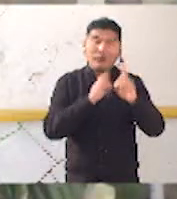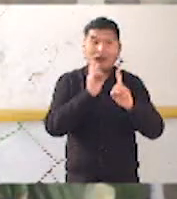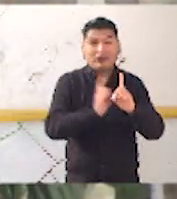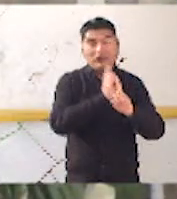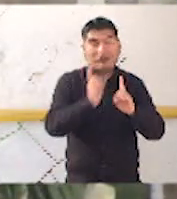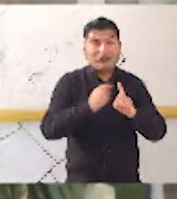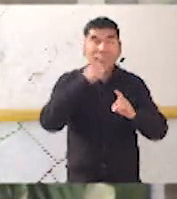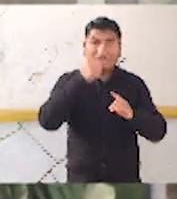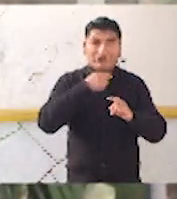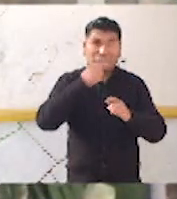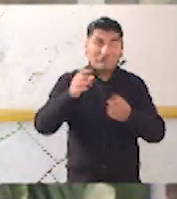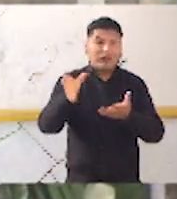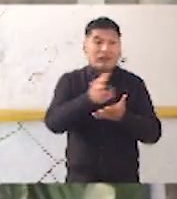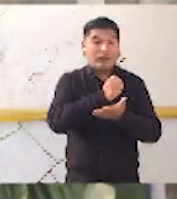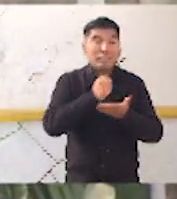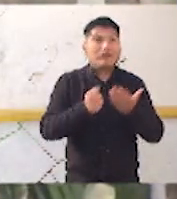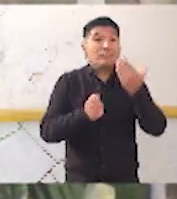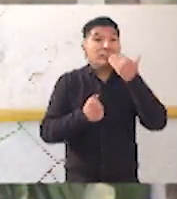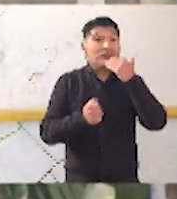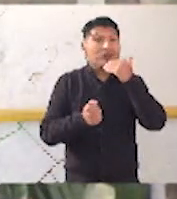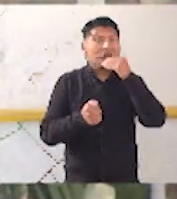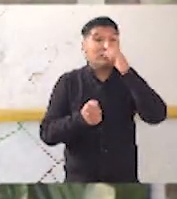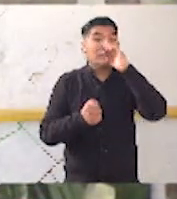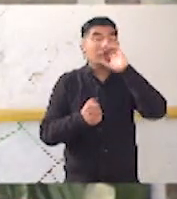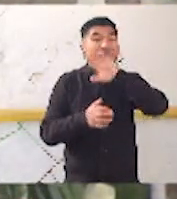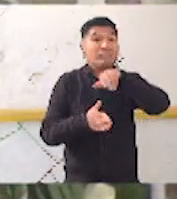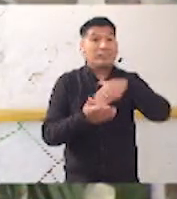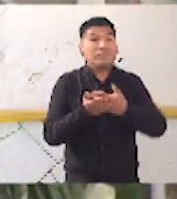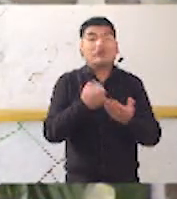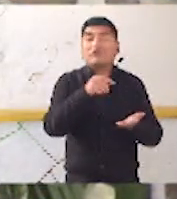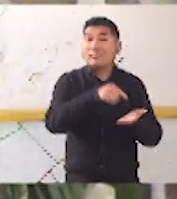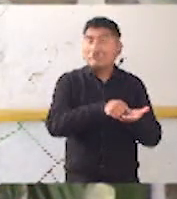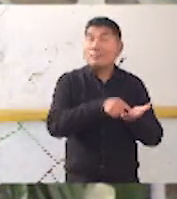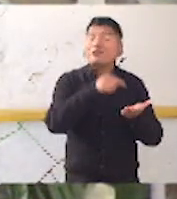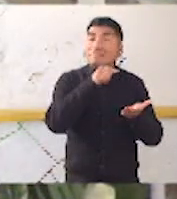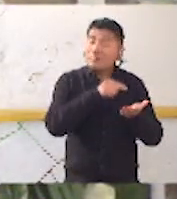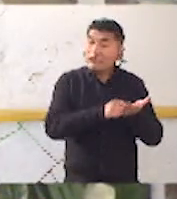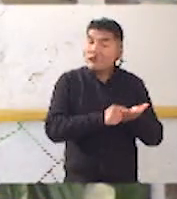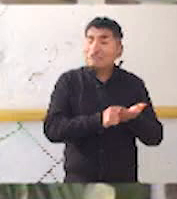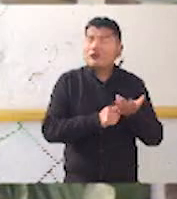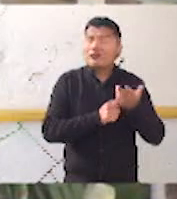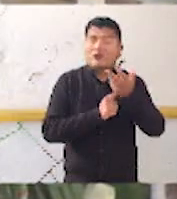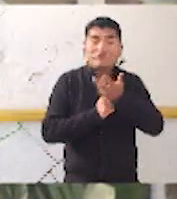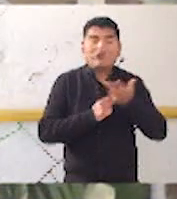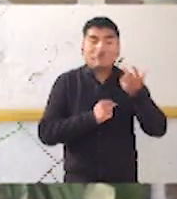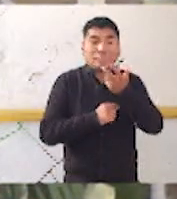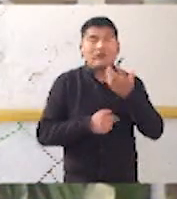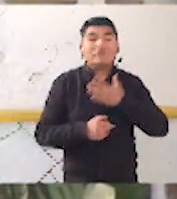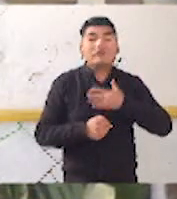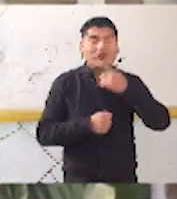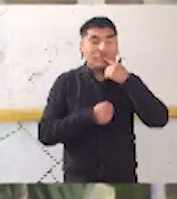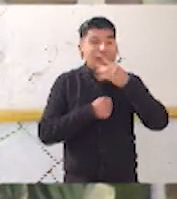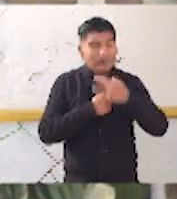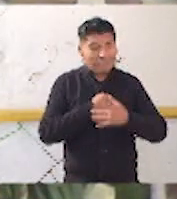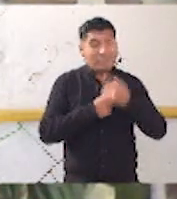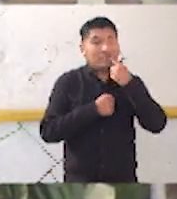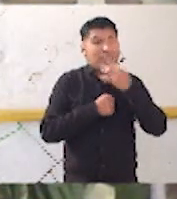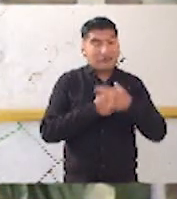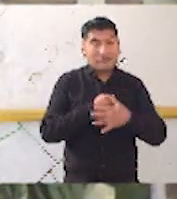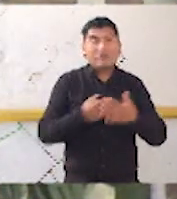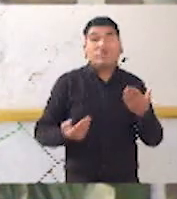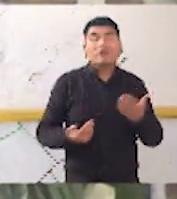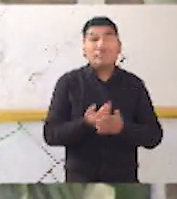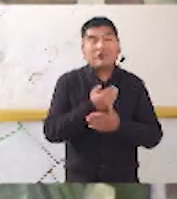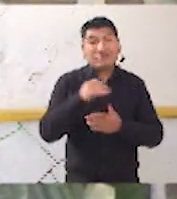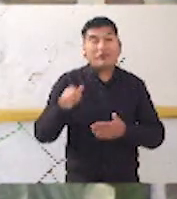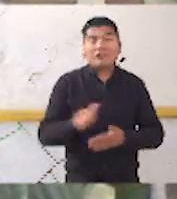diciendo: tomen y beban todos de él, porque este es el cáliz de mi sangre, sangre de la